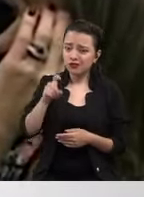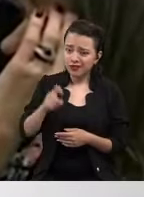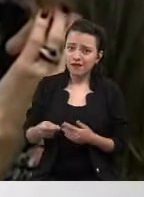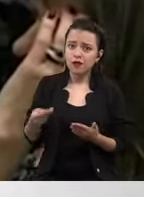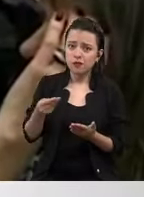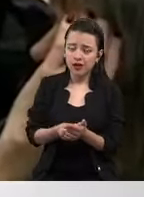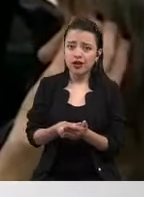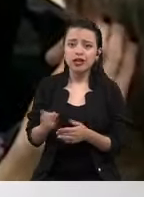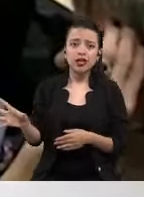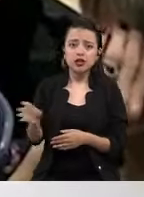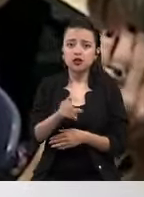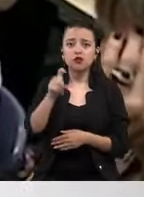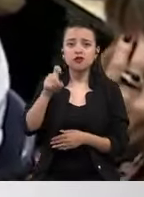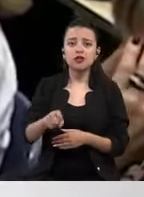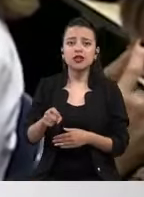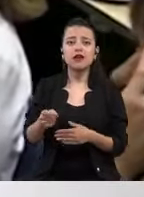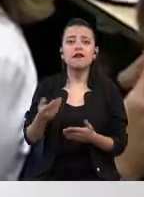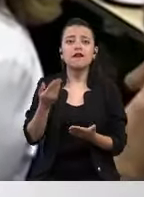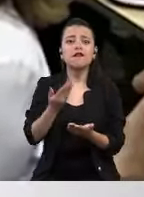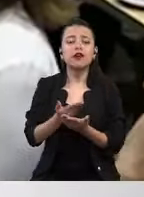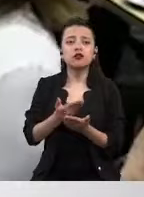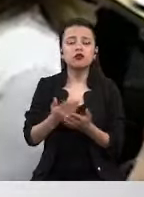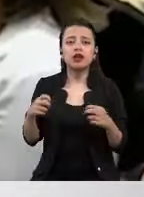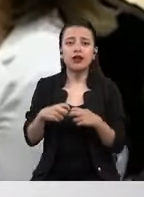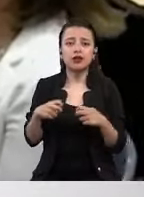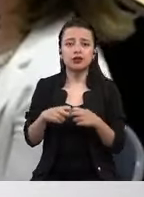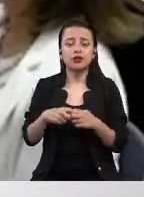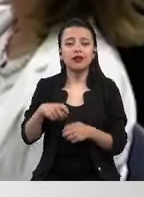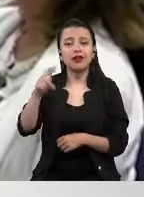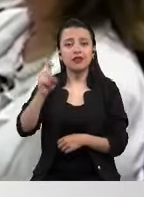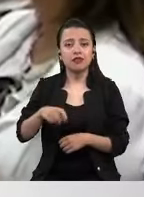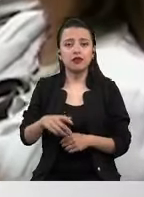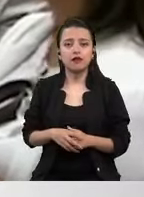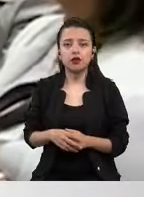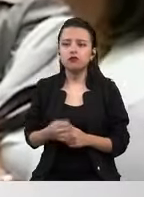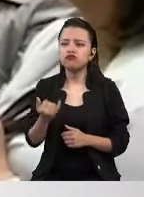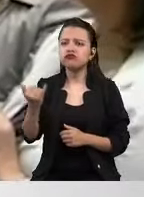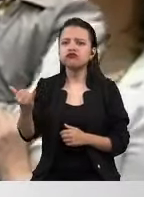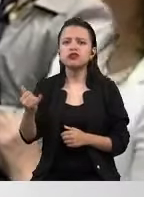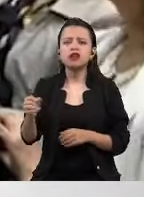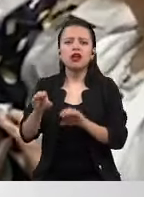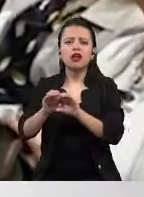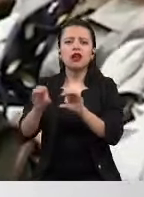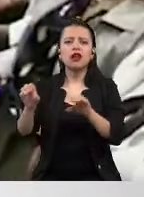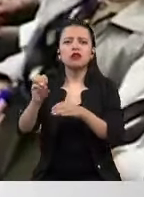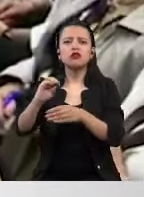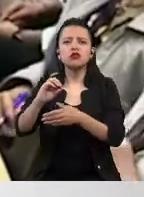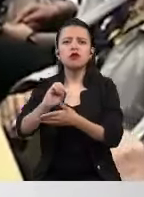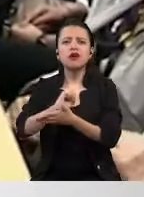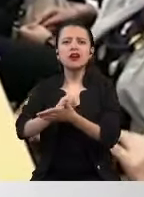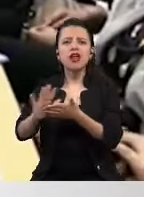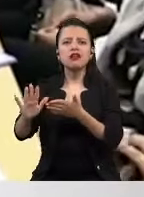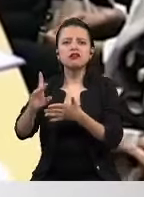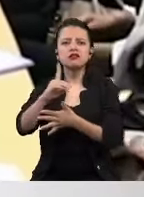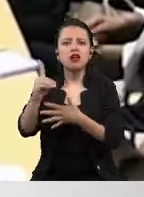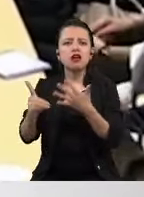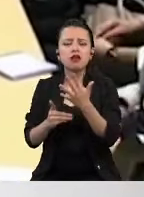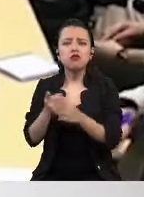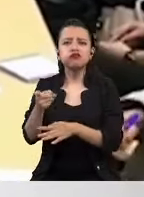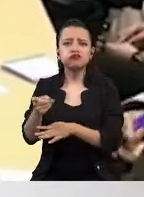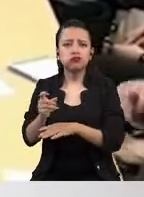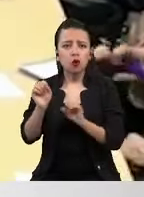la factura electrónica los pequeños negocios la dian sacó un software que es gratuito en donde ellos pueden eh facturar a